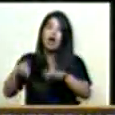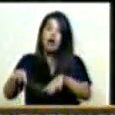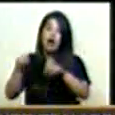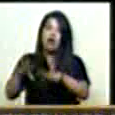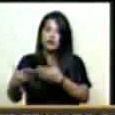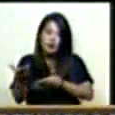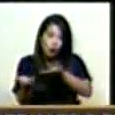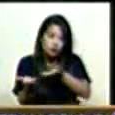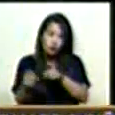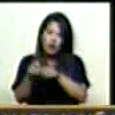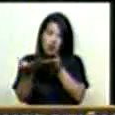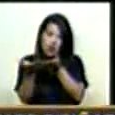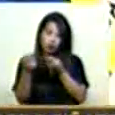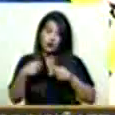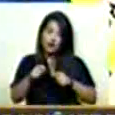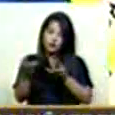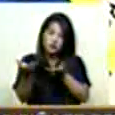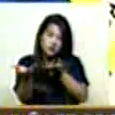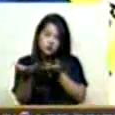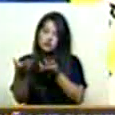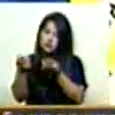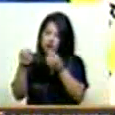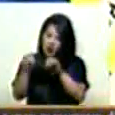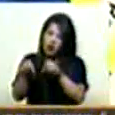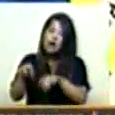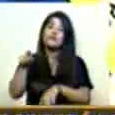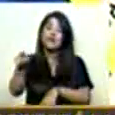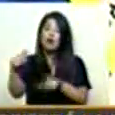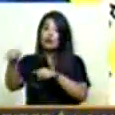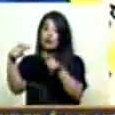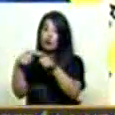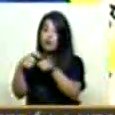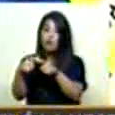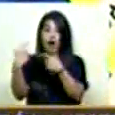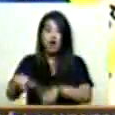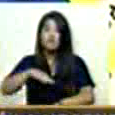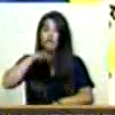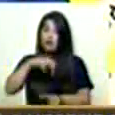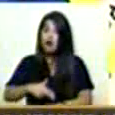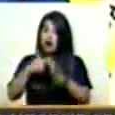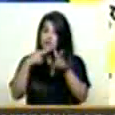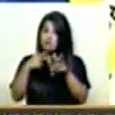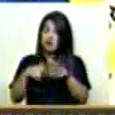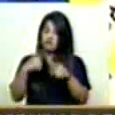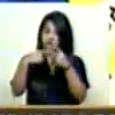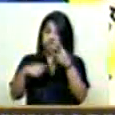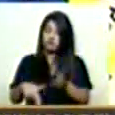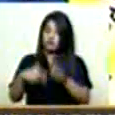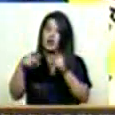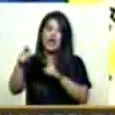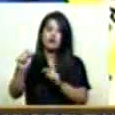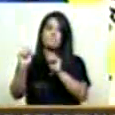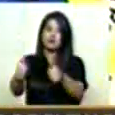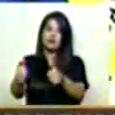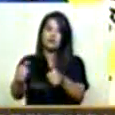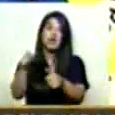negociada este grupo terrorista fuertemente armado inicio de